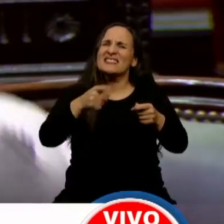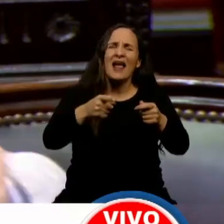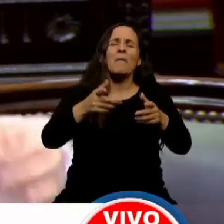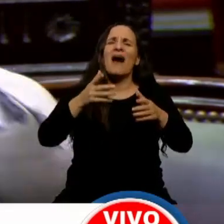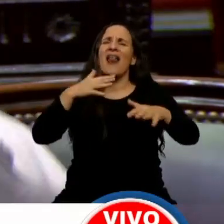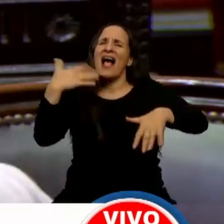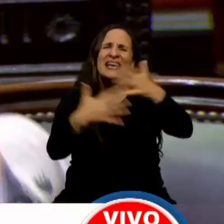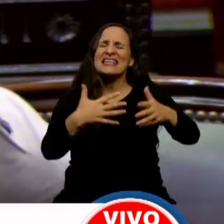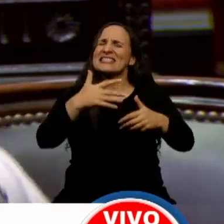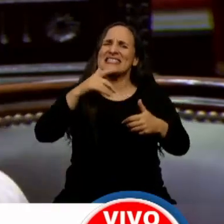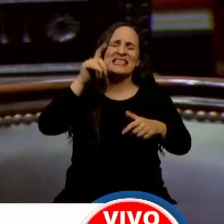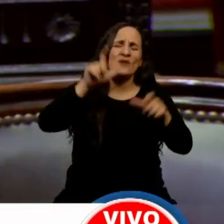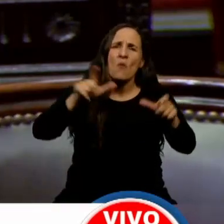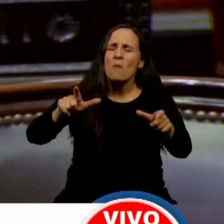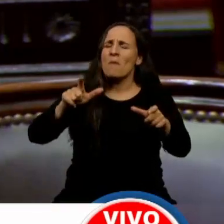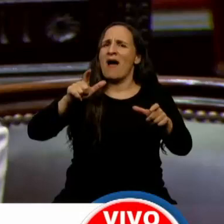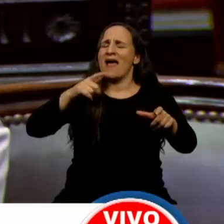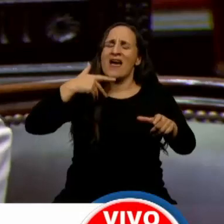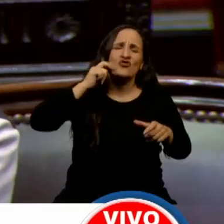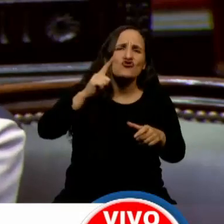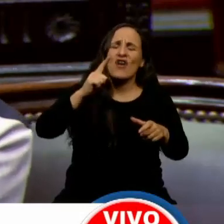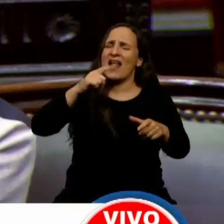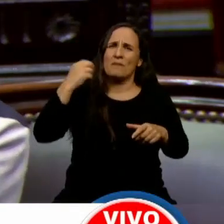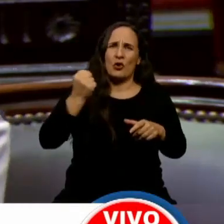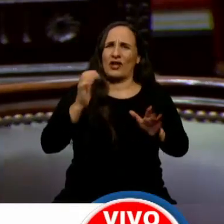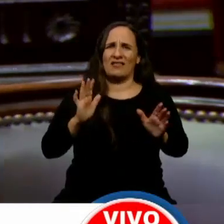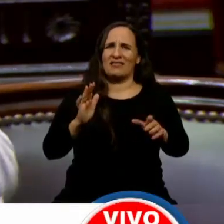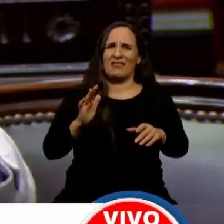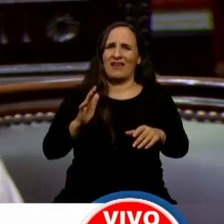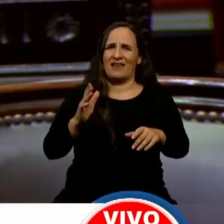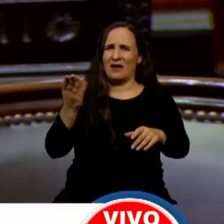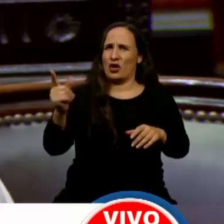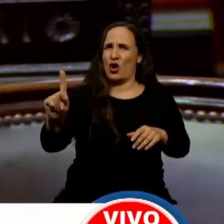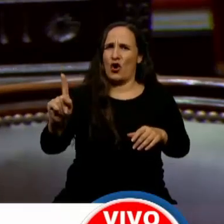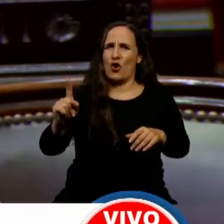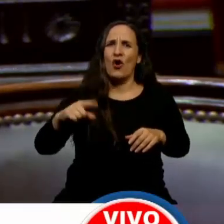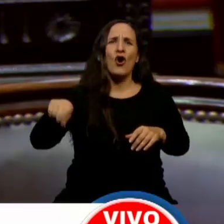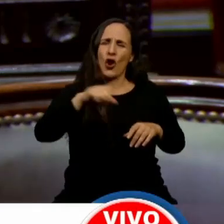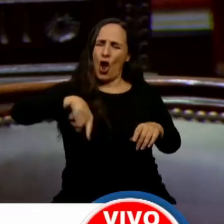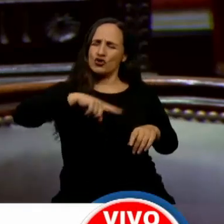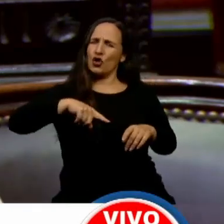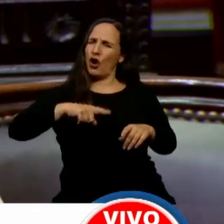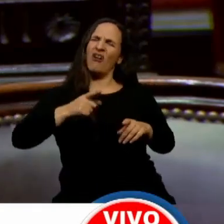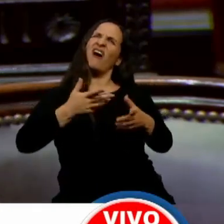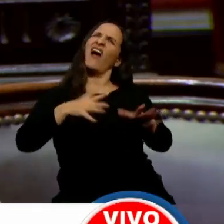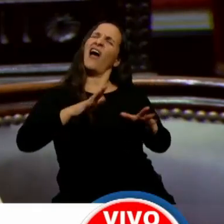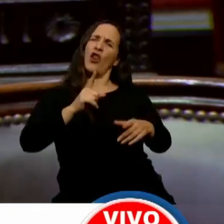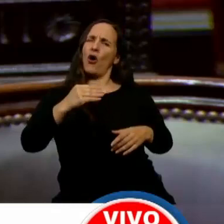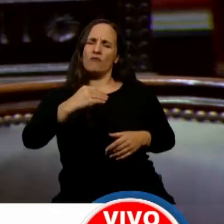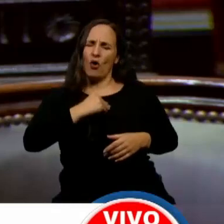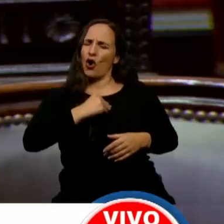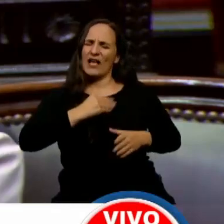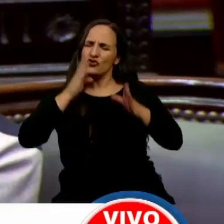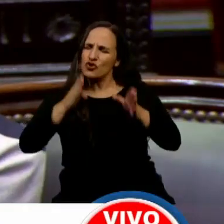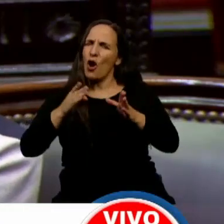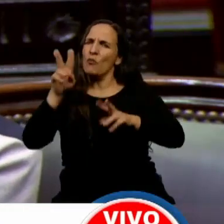crisis humana, social y económica importante. Le pido, por favor, no renunciemos nunca a la vocación de generar